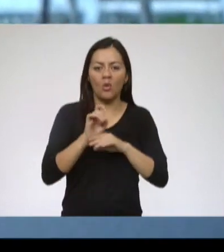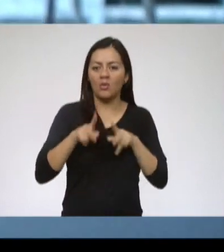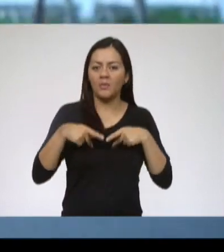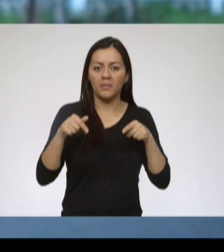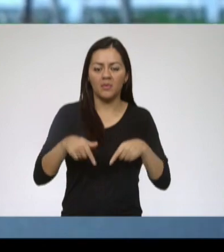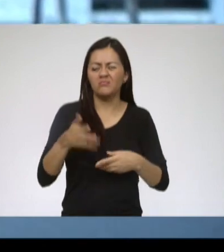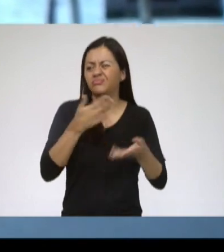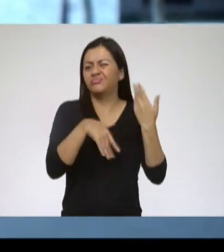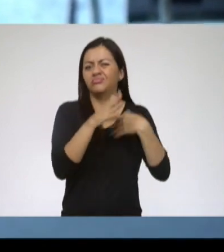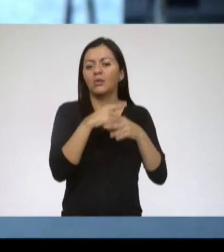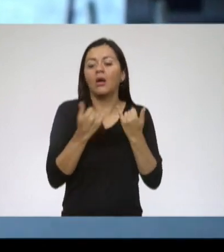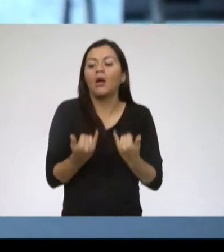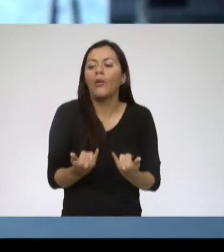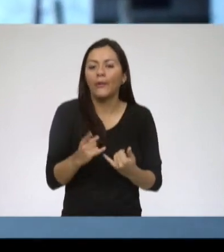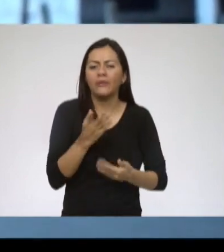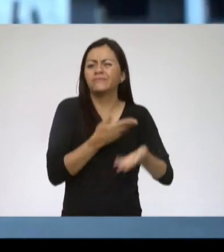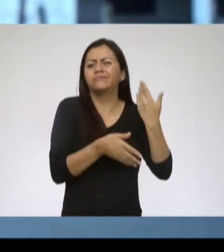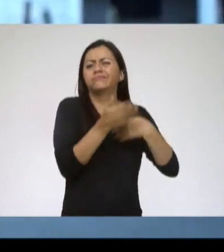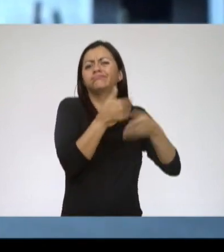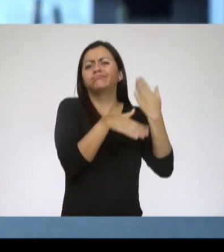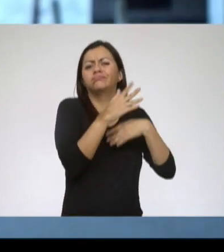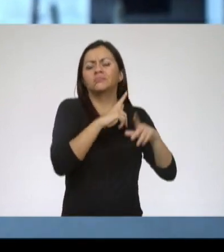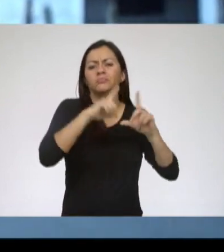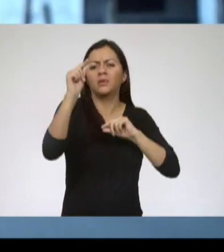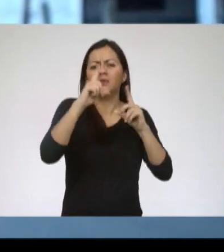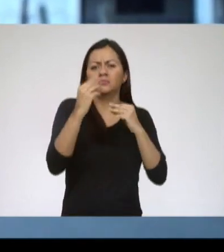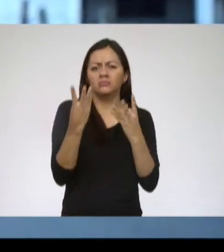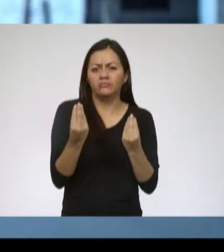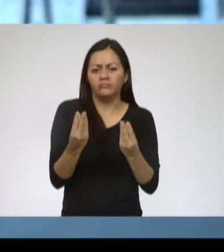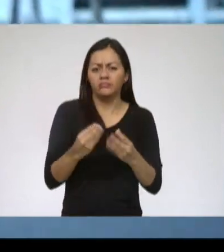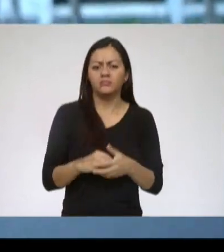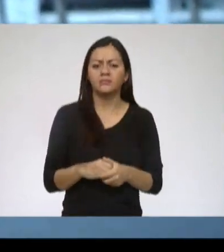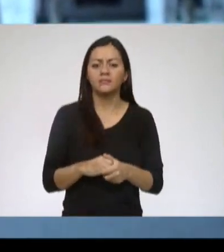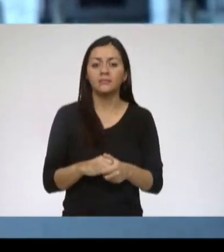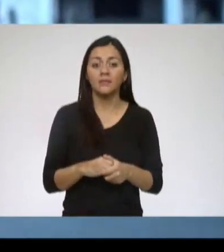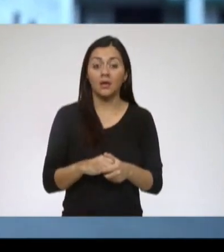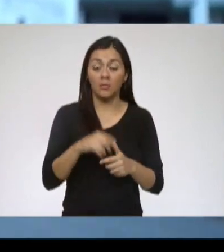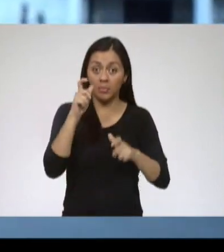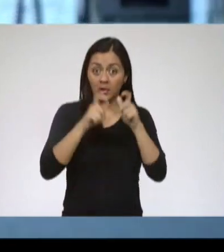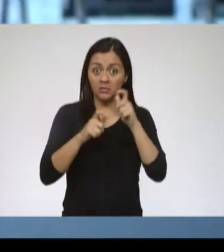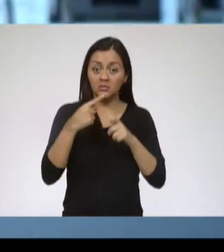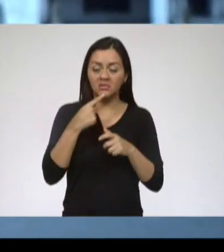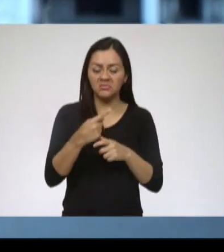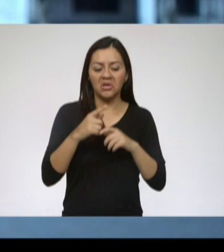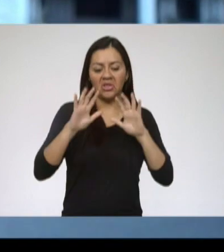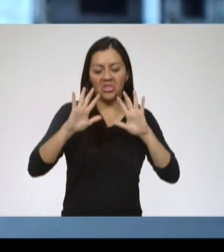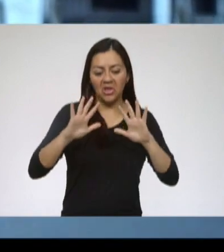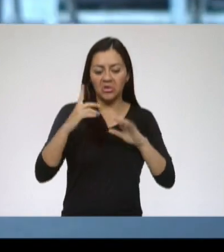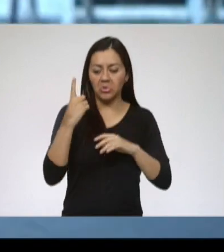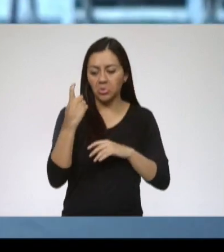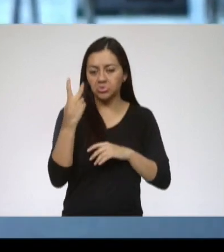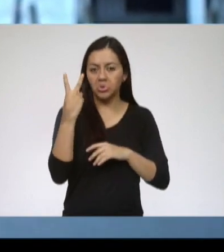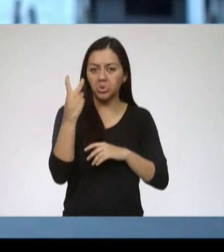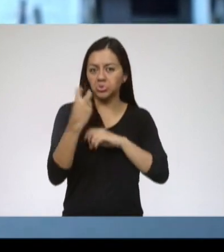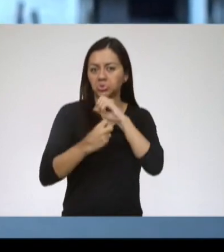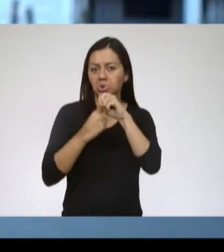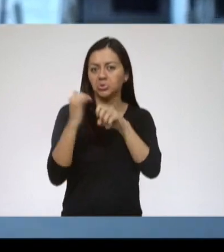hace mucho tiempo, no es recientemente, que han migrado la mayoría. La mayoría ya se lleva sus 10, 11, 12 años